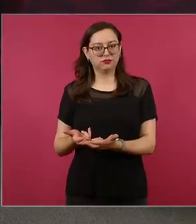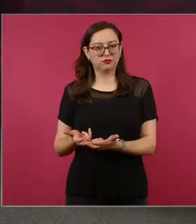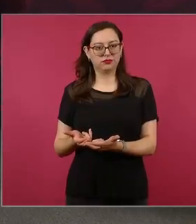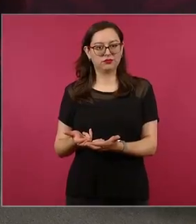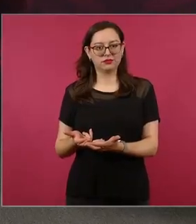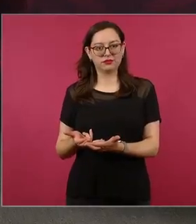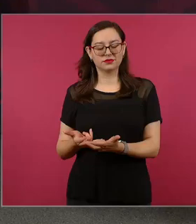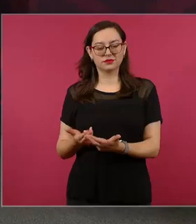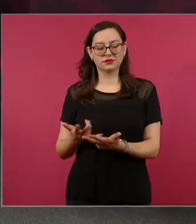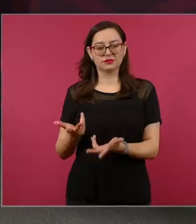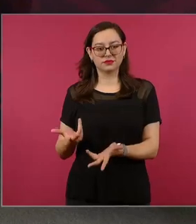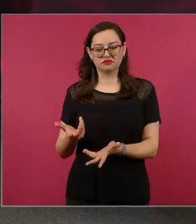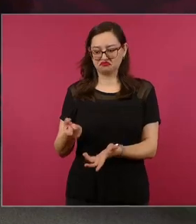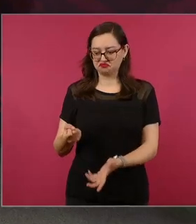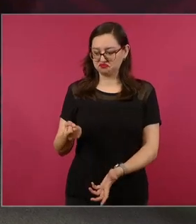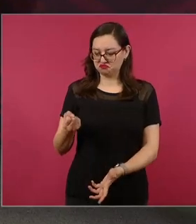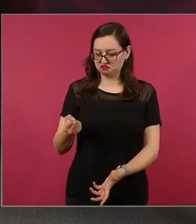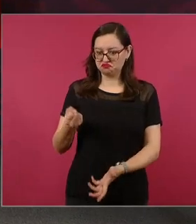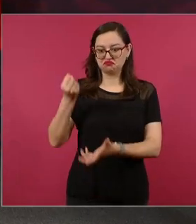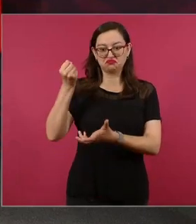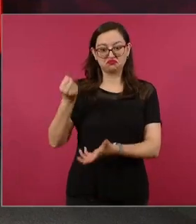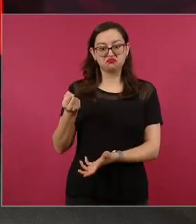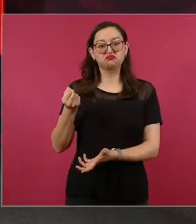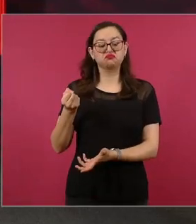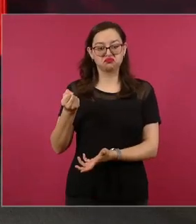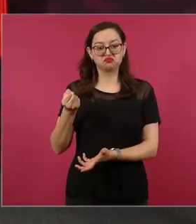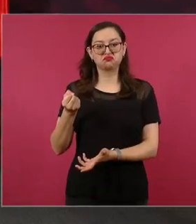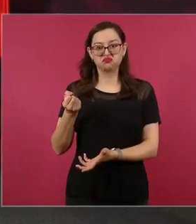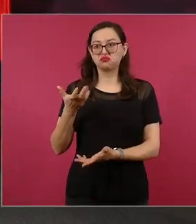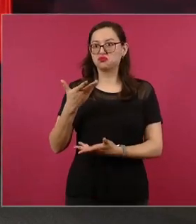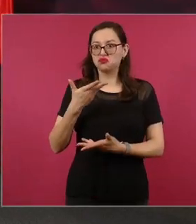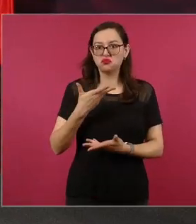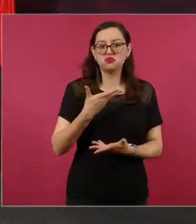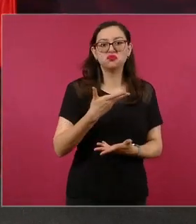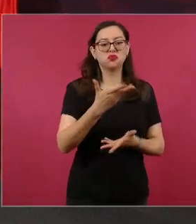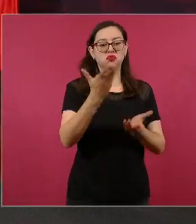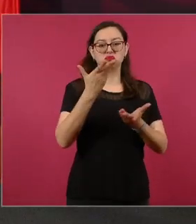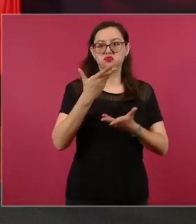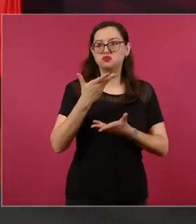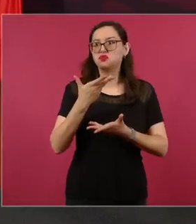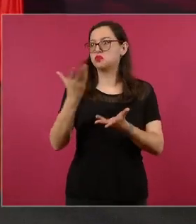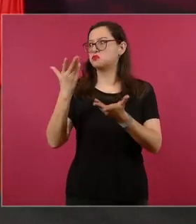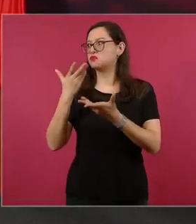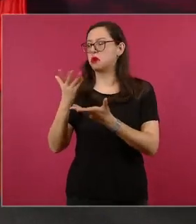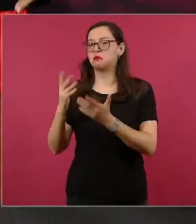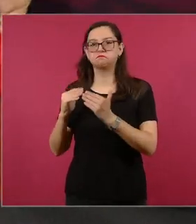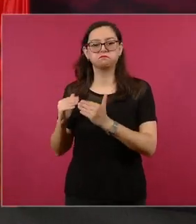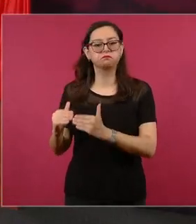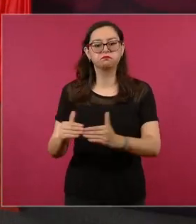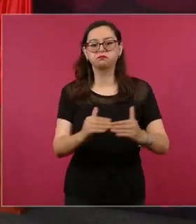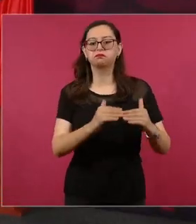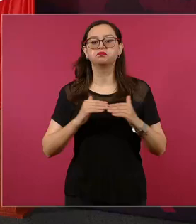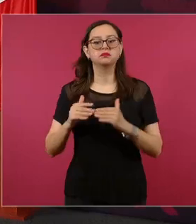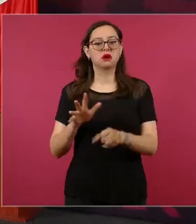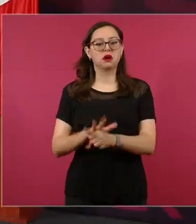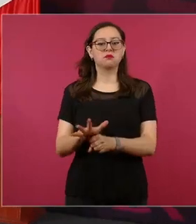el presupuesto y se puede distribuir y alcanza a todos